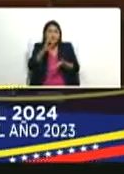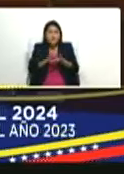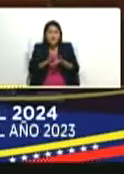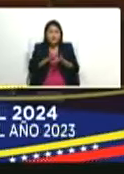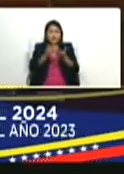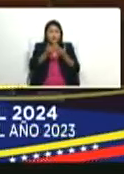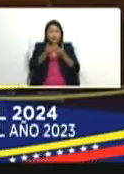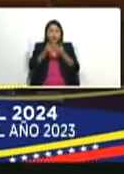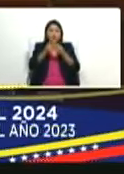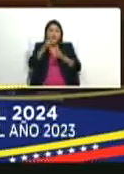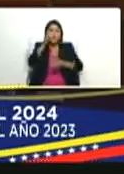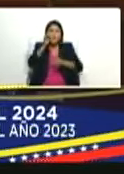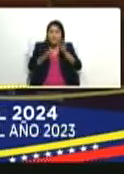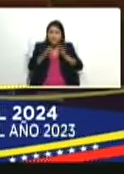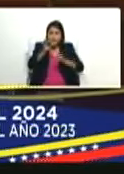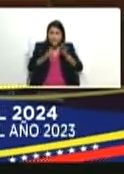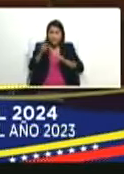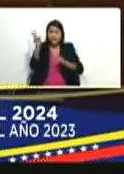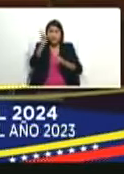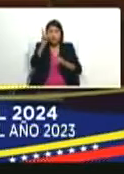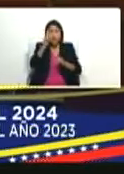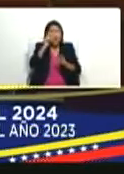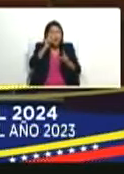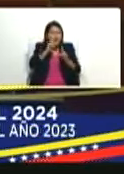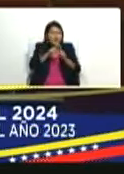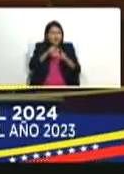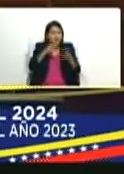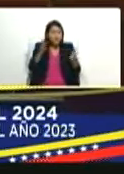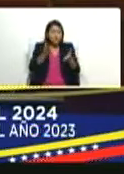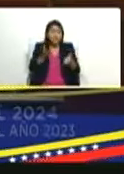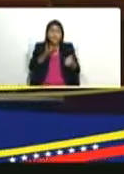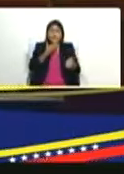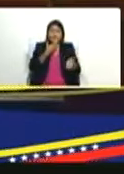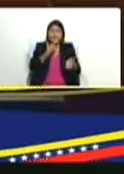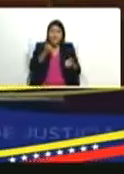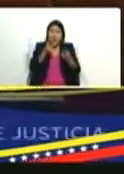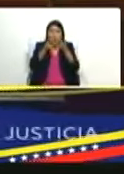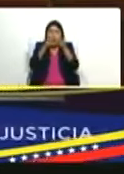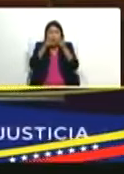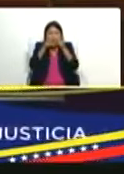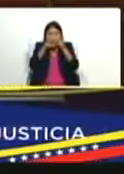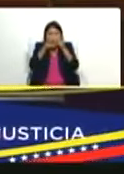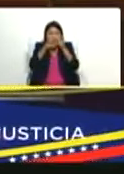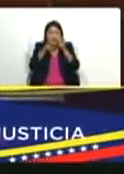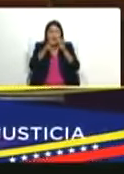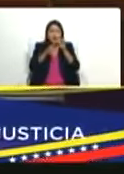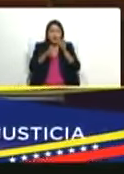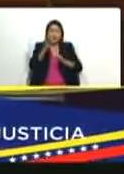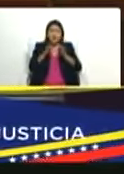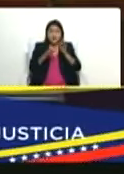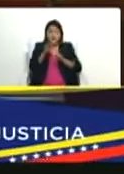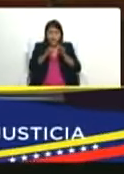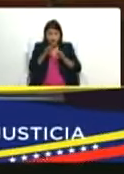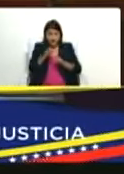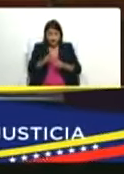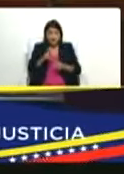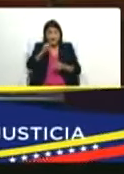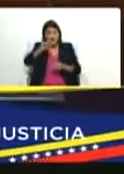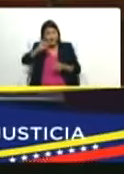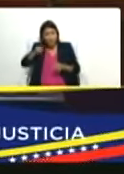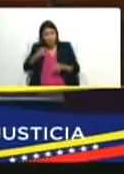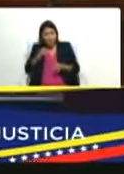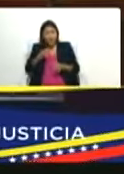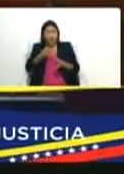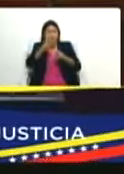Jurídicos Venezolanos, que tiene como propósito el fortalecimiento del Observatorio del Poder Judicial y proveer en forma directa y